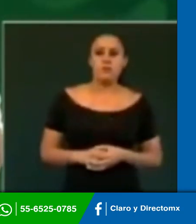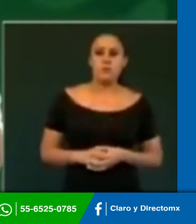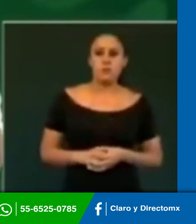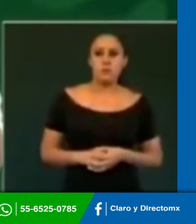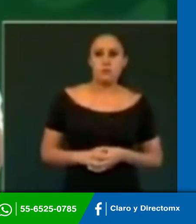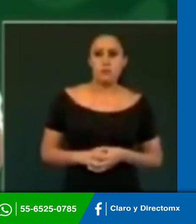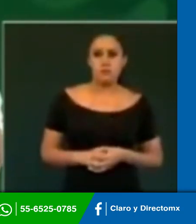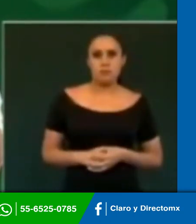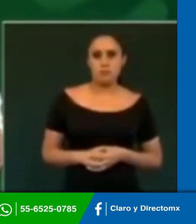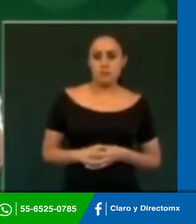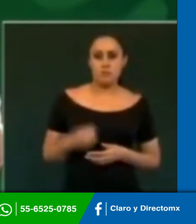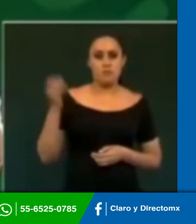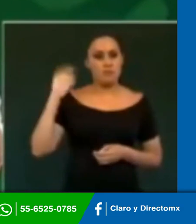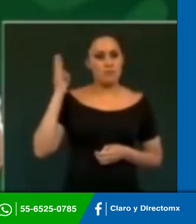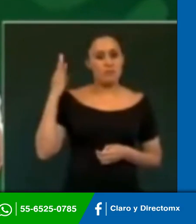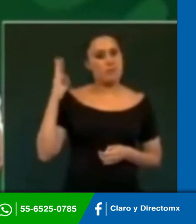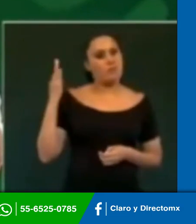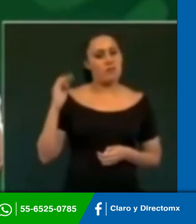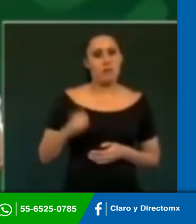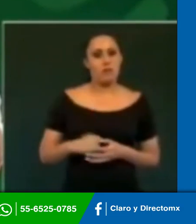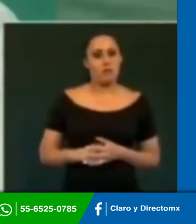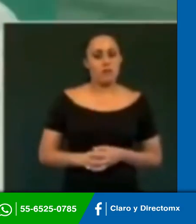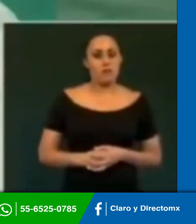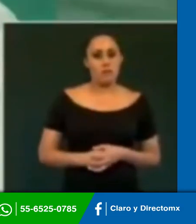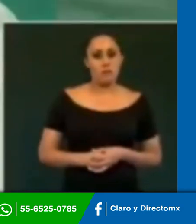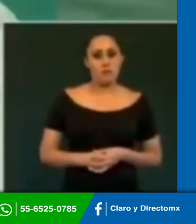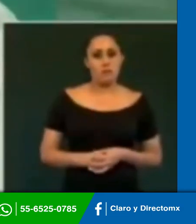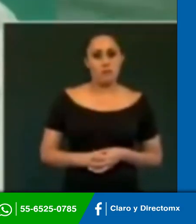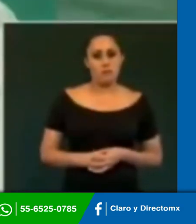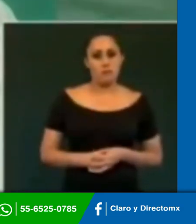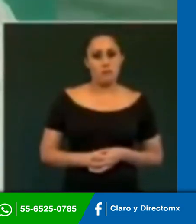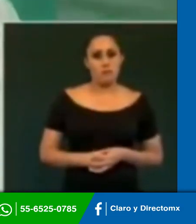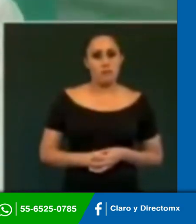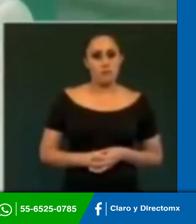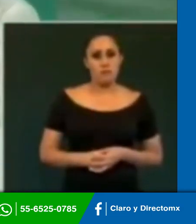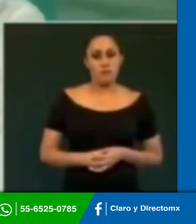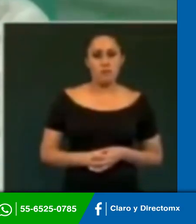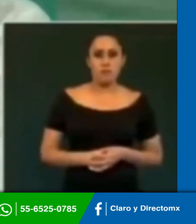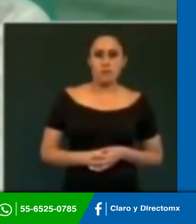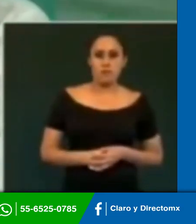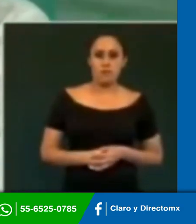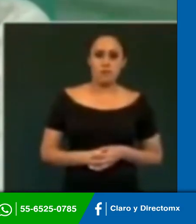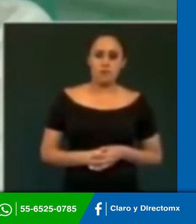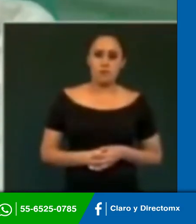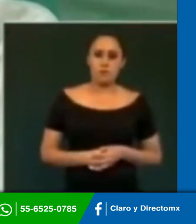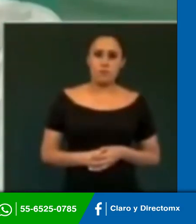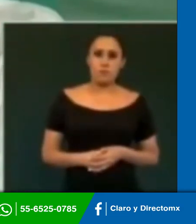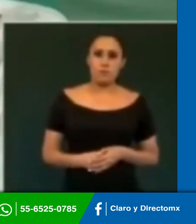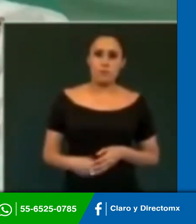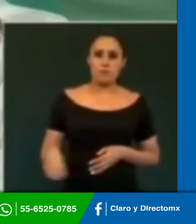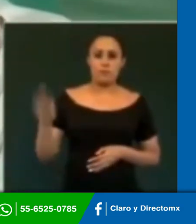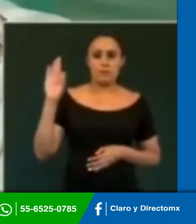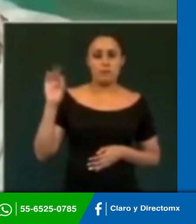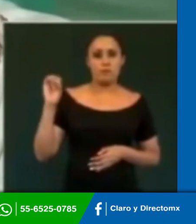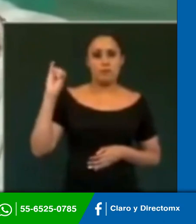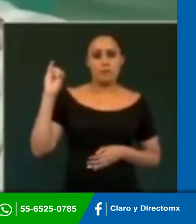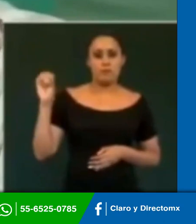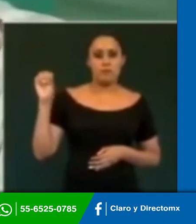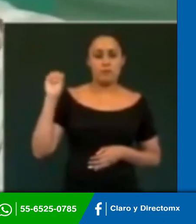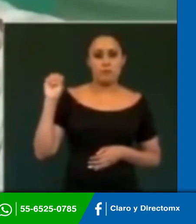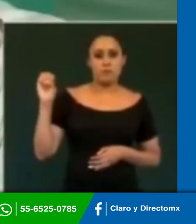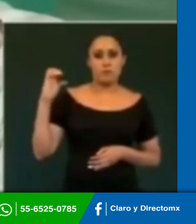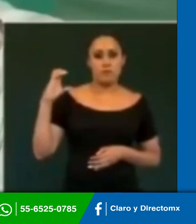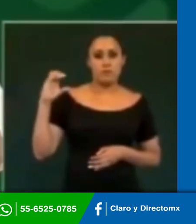más videos. Pidió dejar de violentar y ridiculizar la lengua materna con pseudo